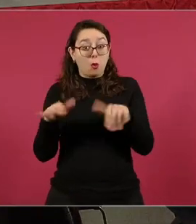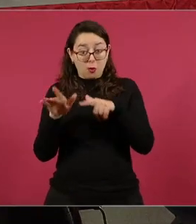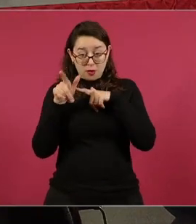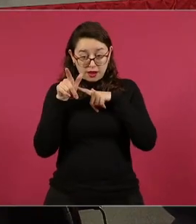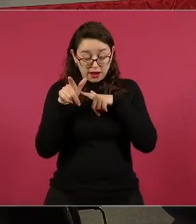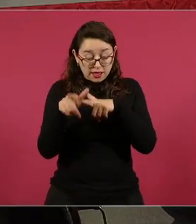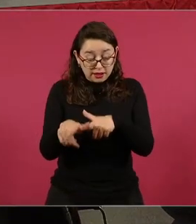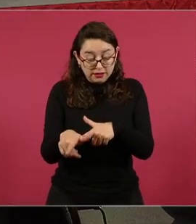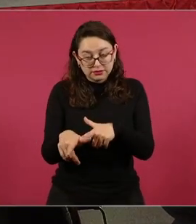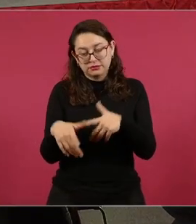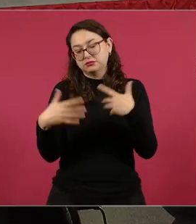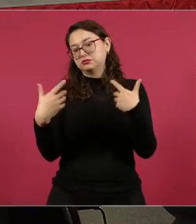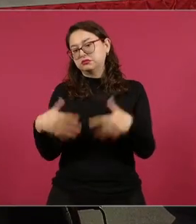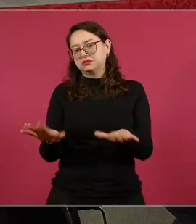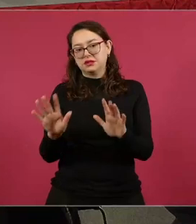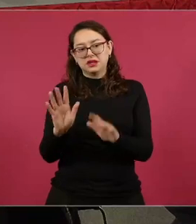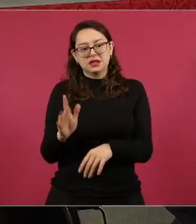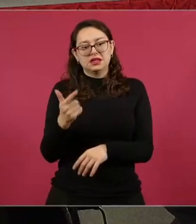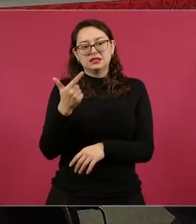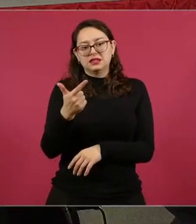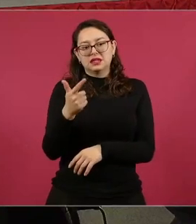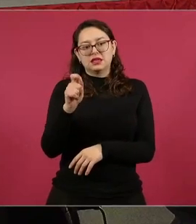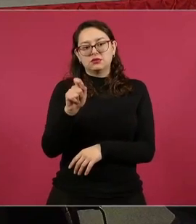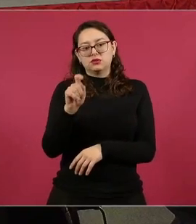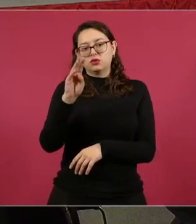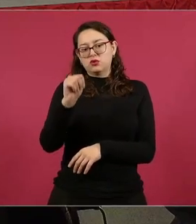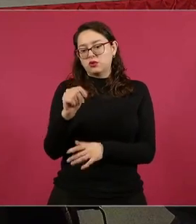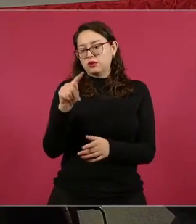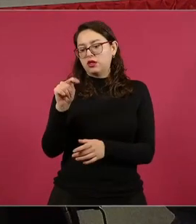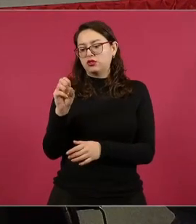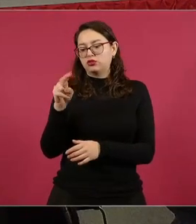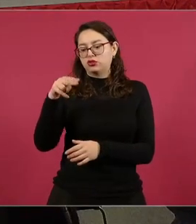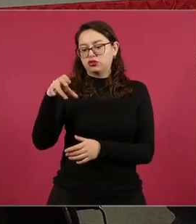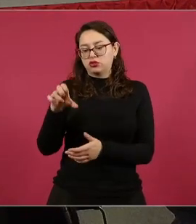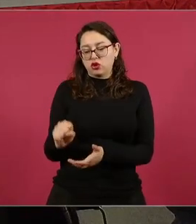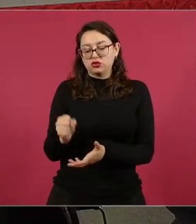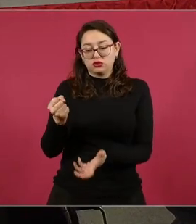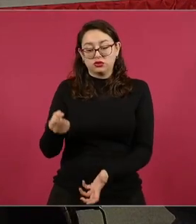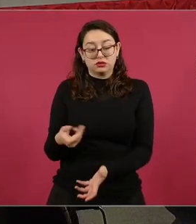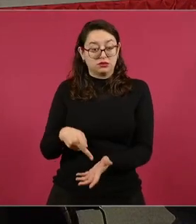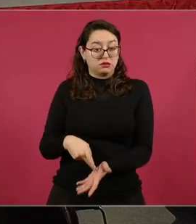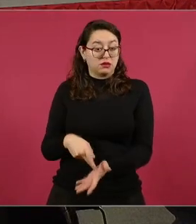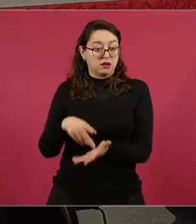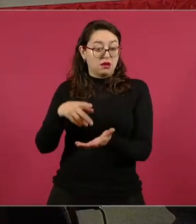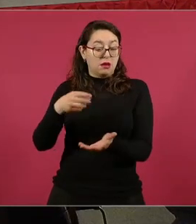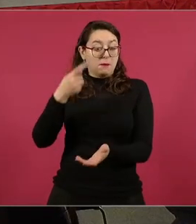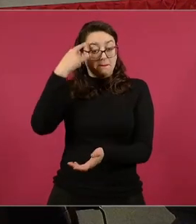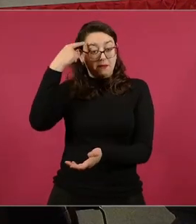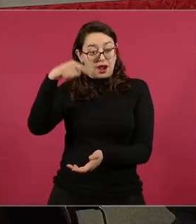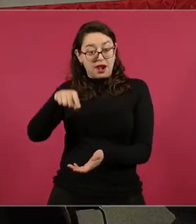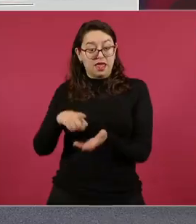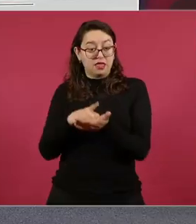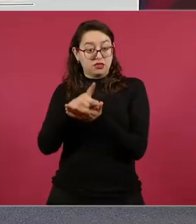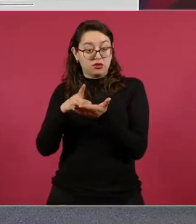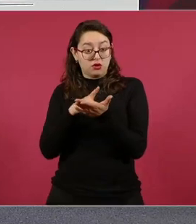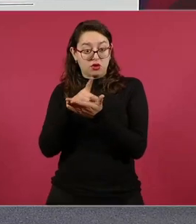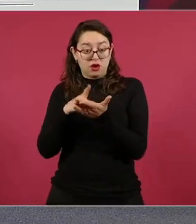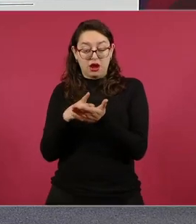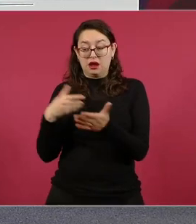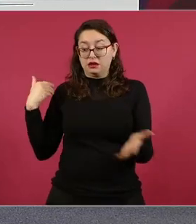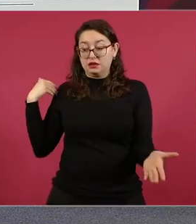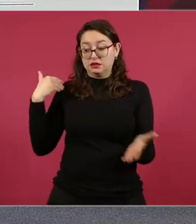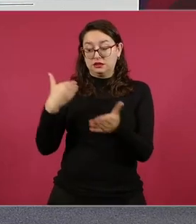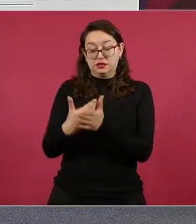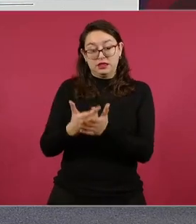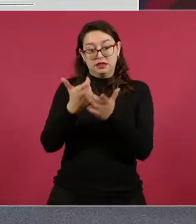127.399 toneladas de metanfetaminas. Esto es la afectación económica en lo que va de este periodo y esto es la afectación económica